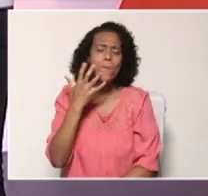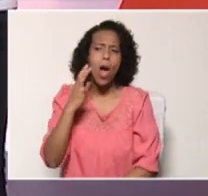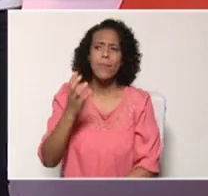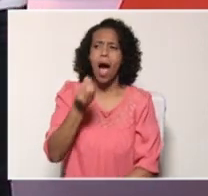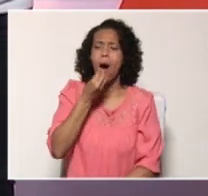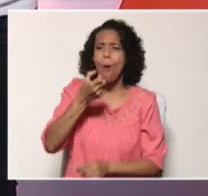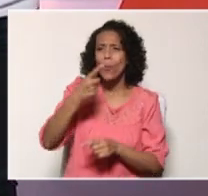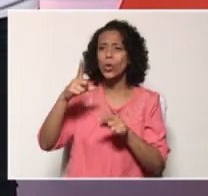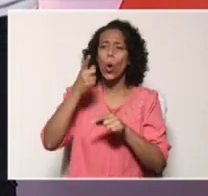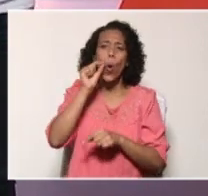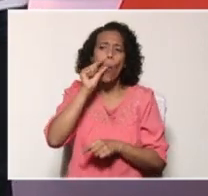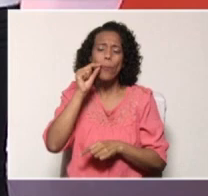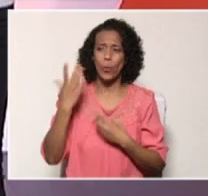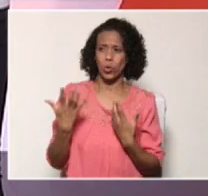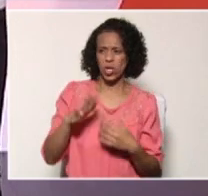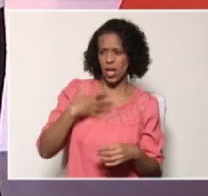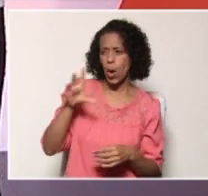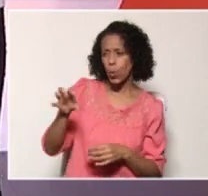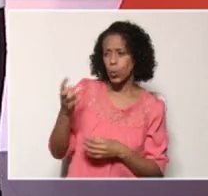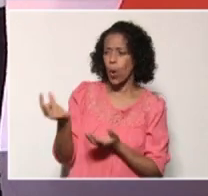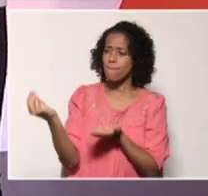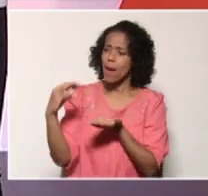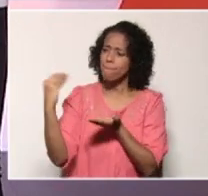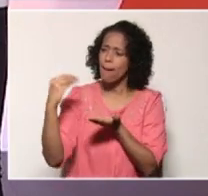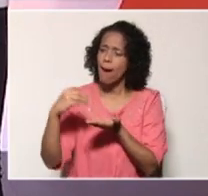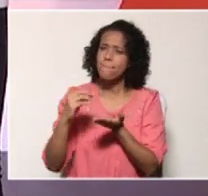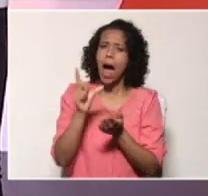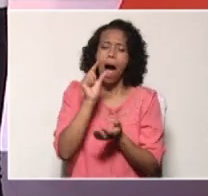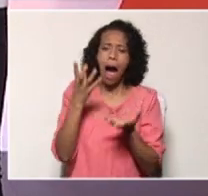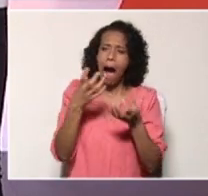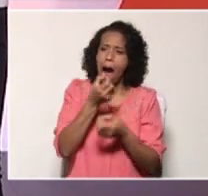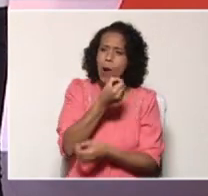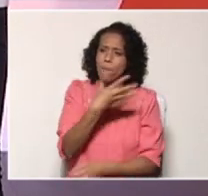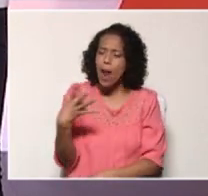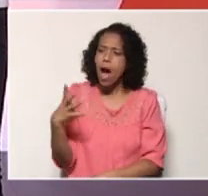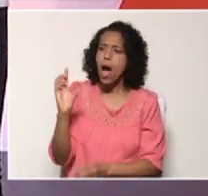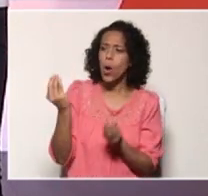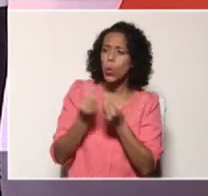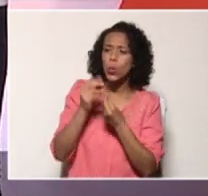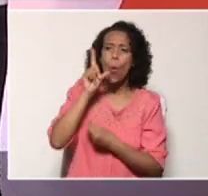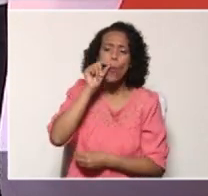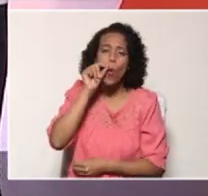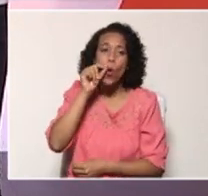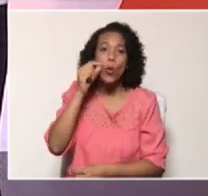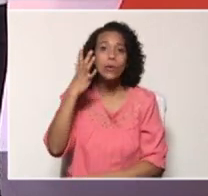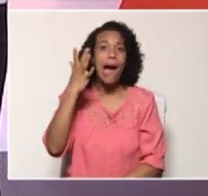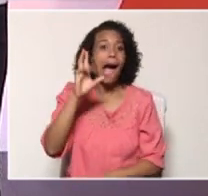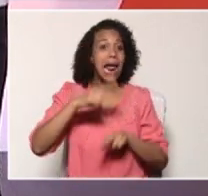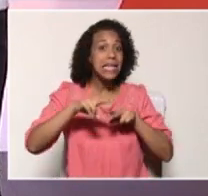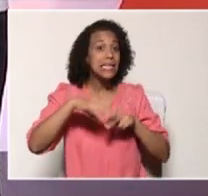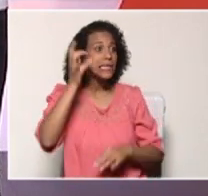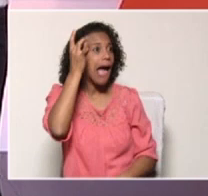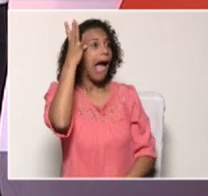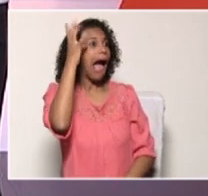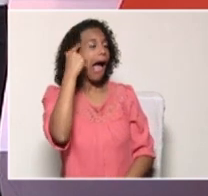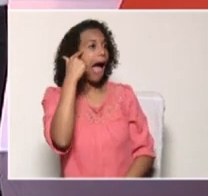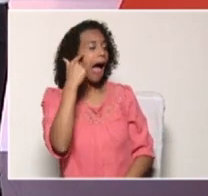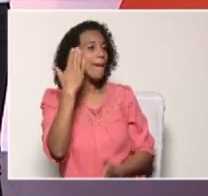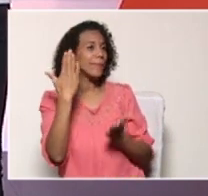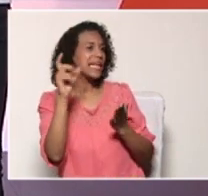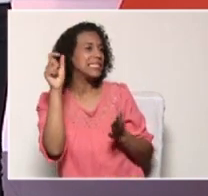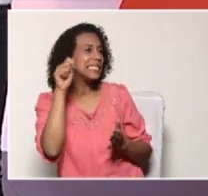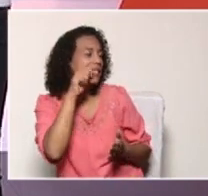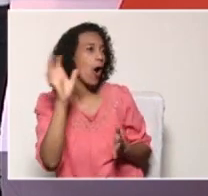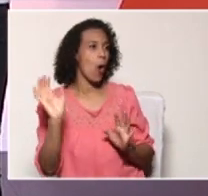un arrocito con pollo? ¿Qué te gustaría? ¿Qué ingredientes podemos colocarle? Y entonces el niño con su creatividad, mamá, podemos colocarle esto